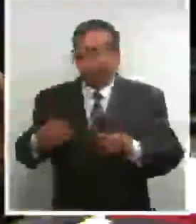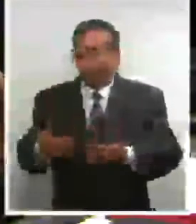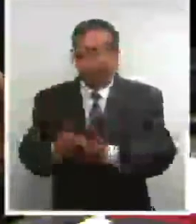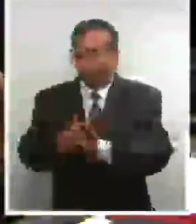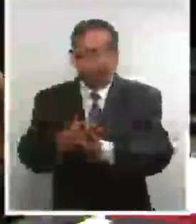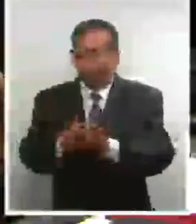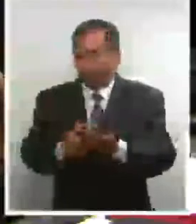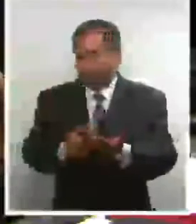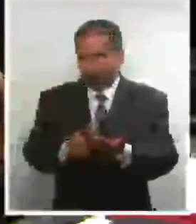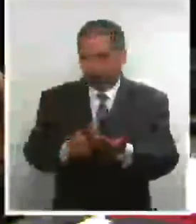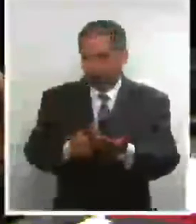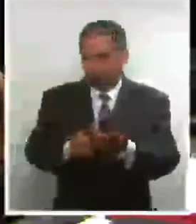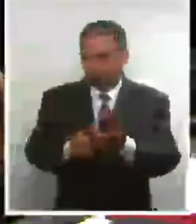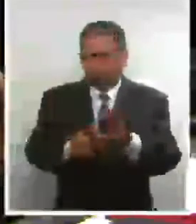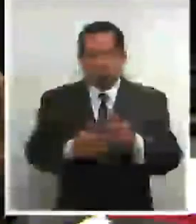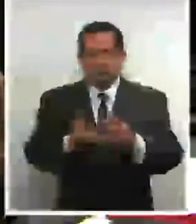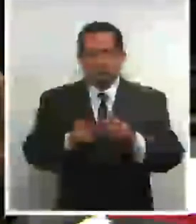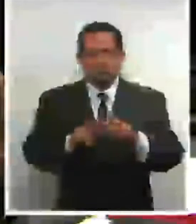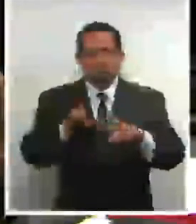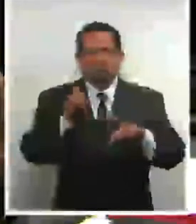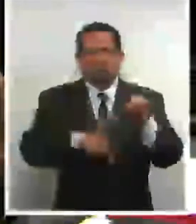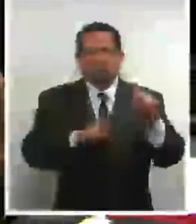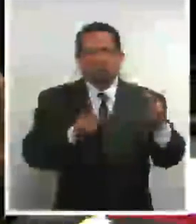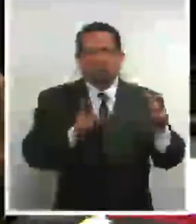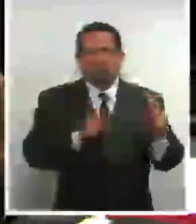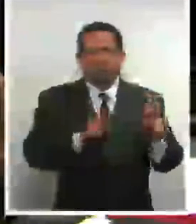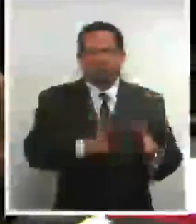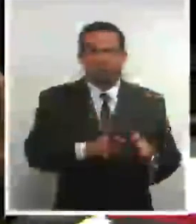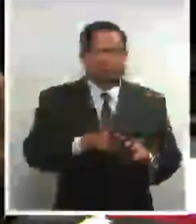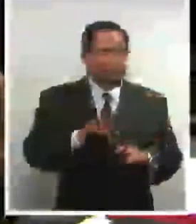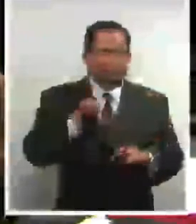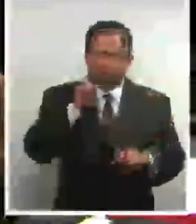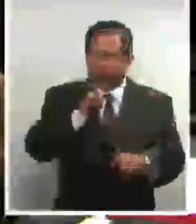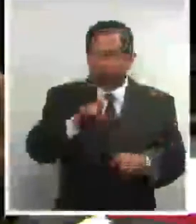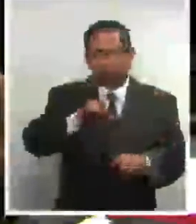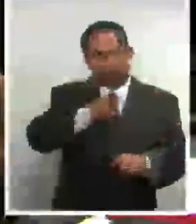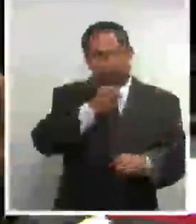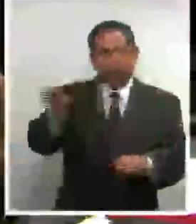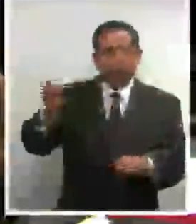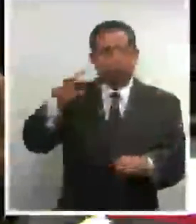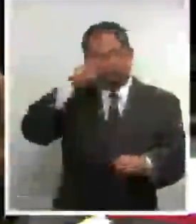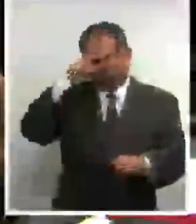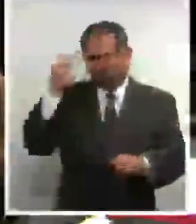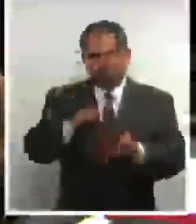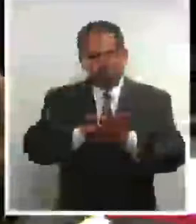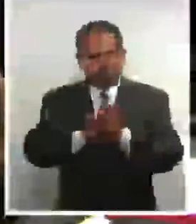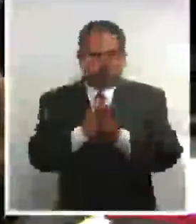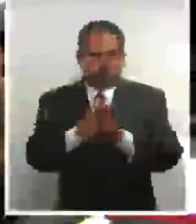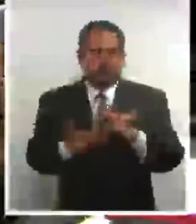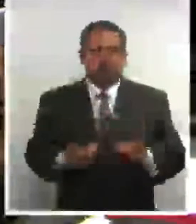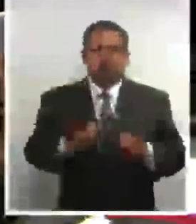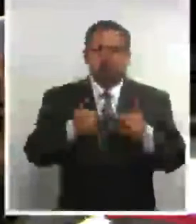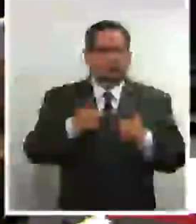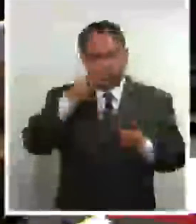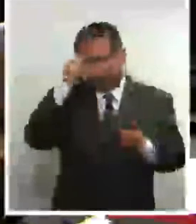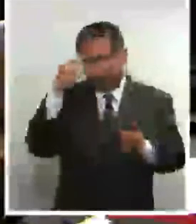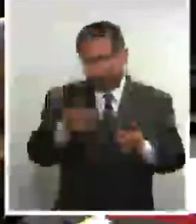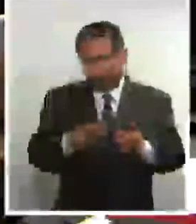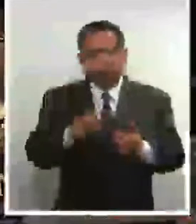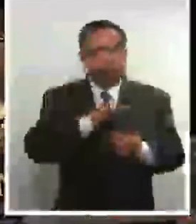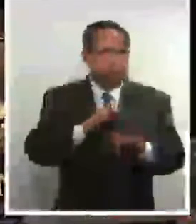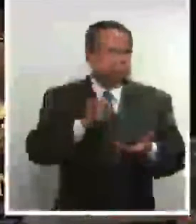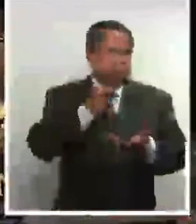nacimiento, que permita también a los mexicanos por naturalización formar parte